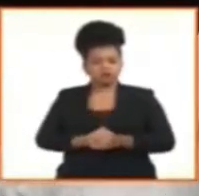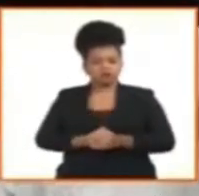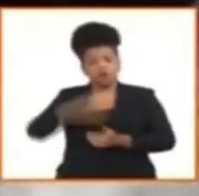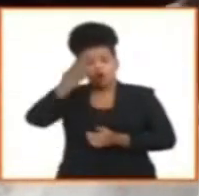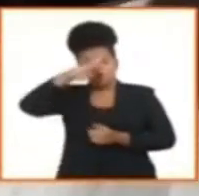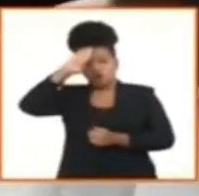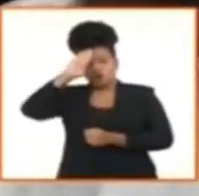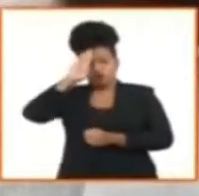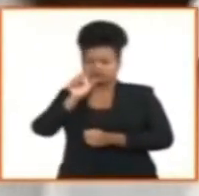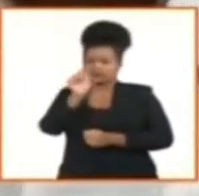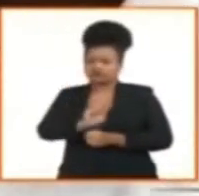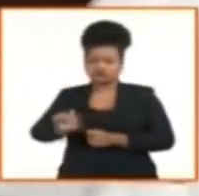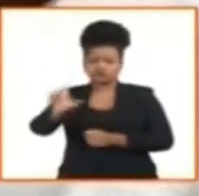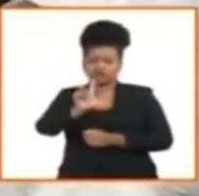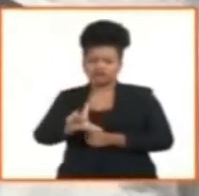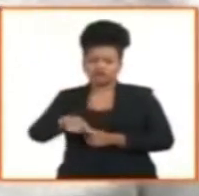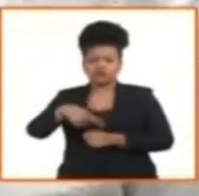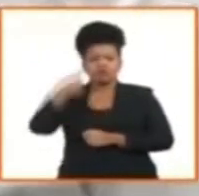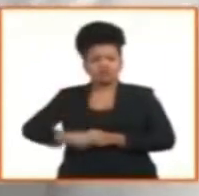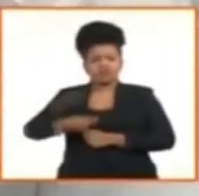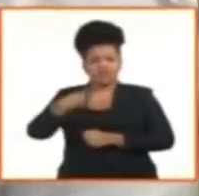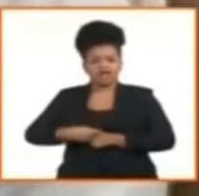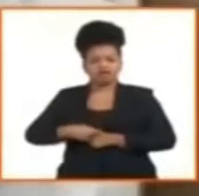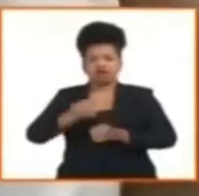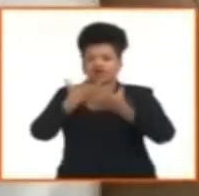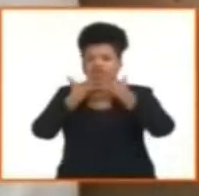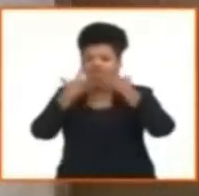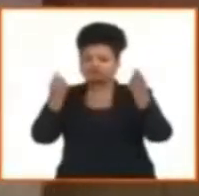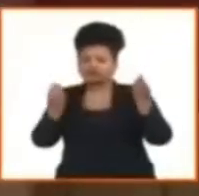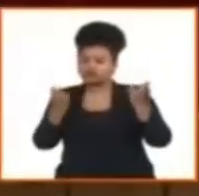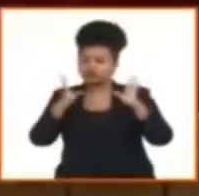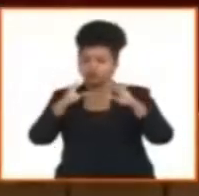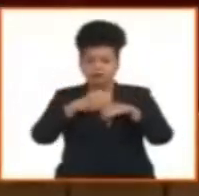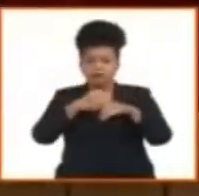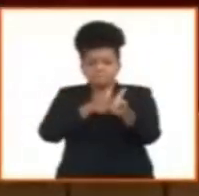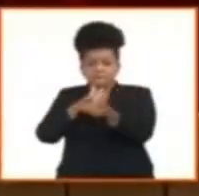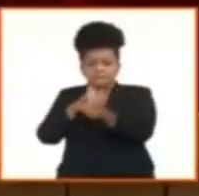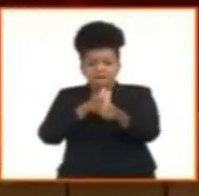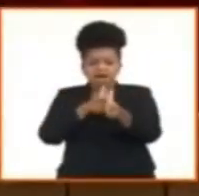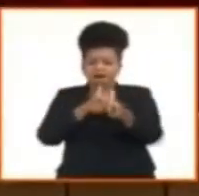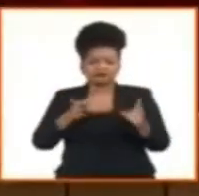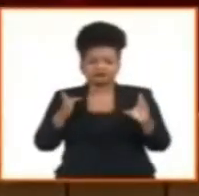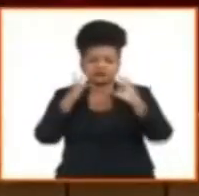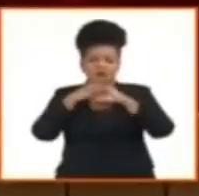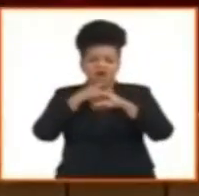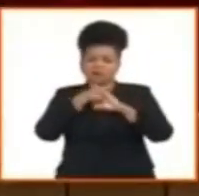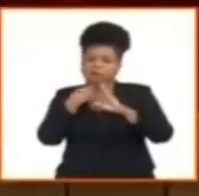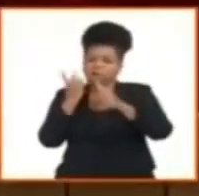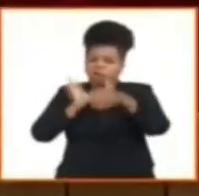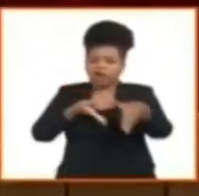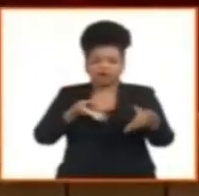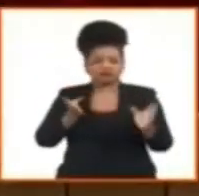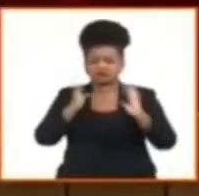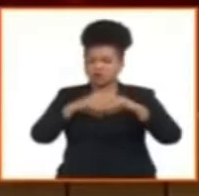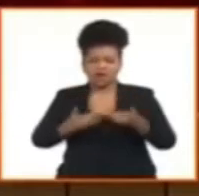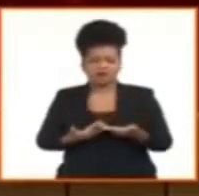socialista de derecho, sin desaparecidos, sin asesinatos, donde solo se procesa judicialmente a los que